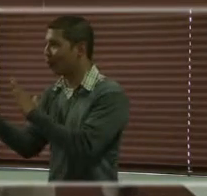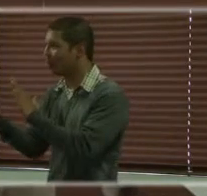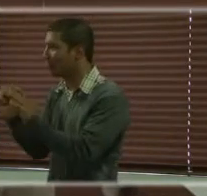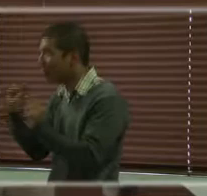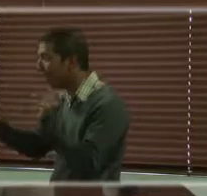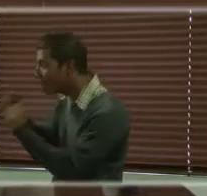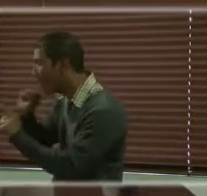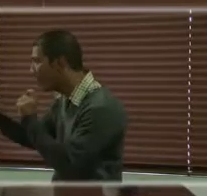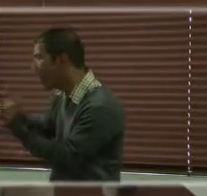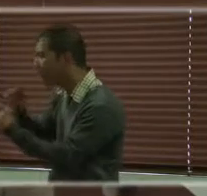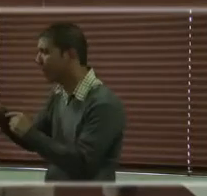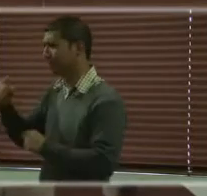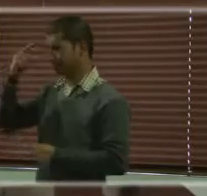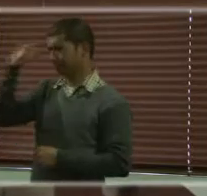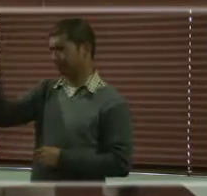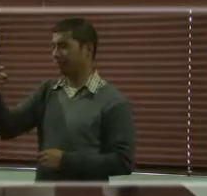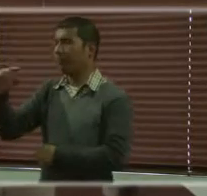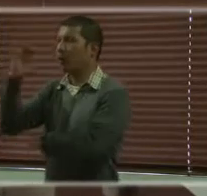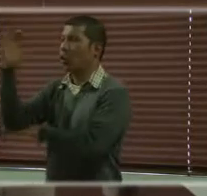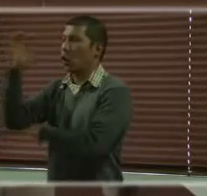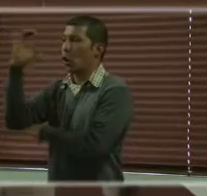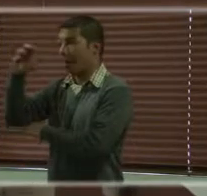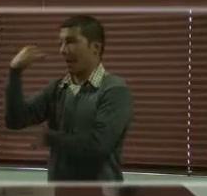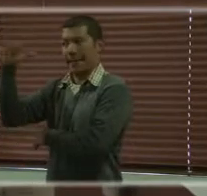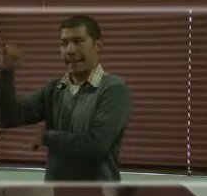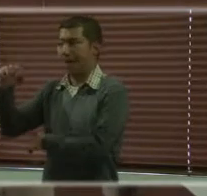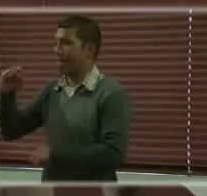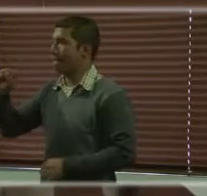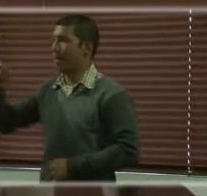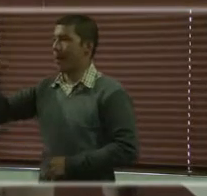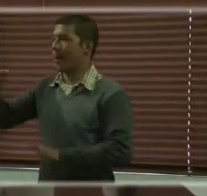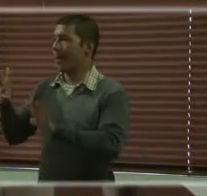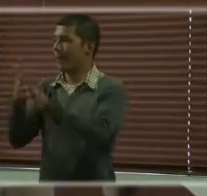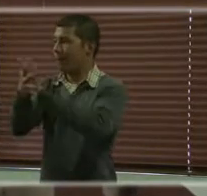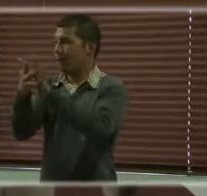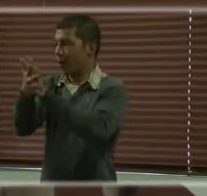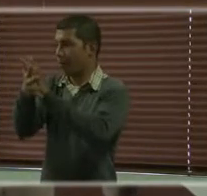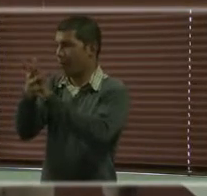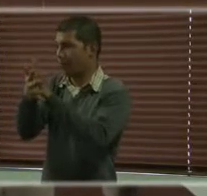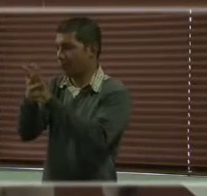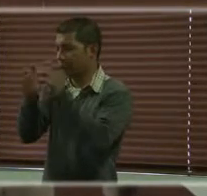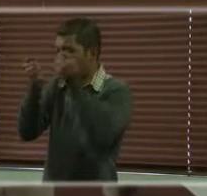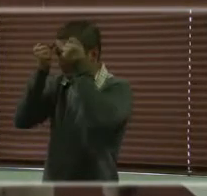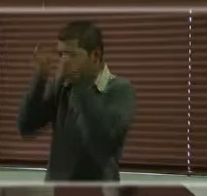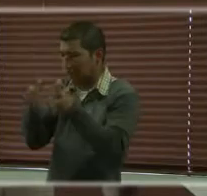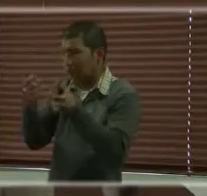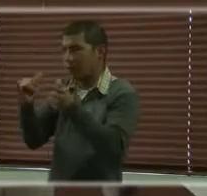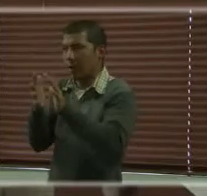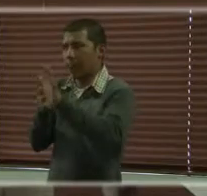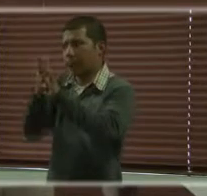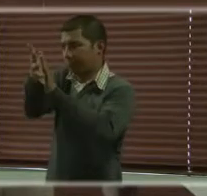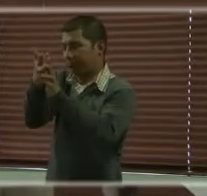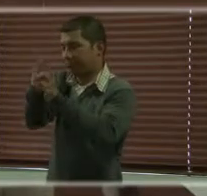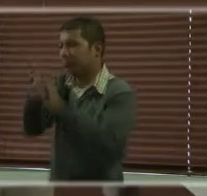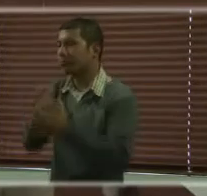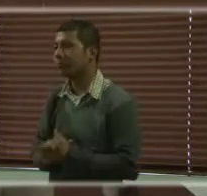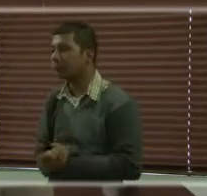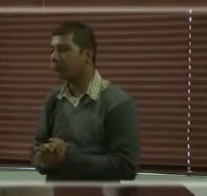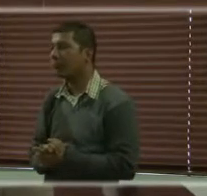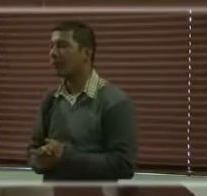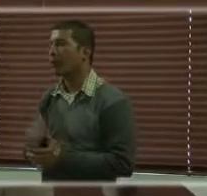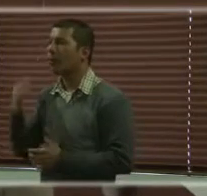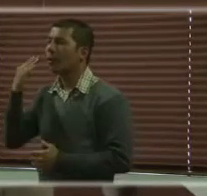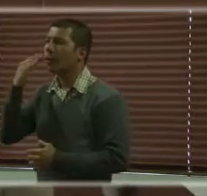de estado ante el comité de Naciones Unidas sobre los derechos de las personas con discapacidad en 2013